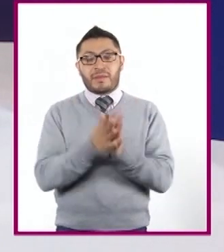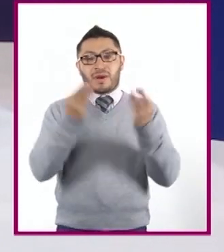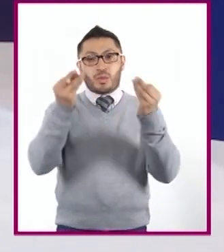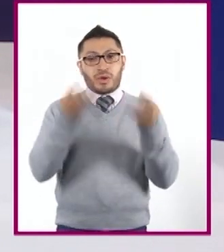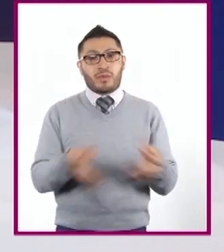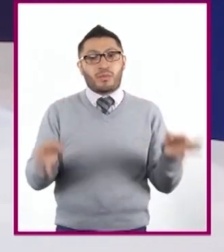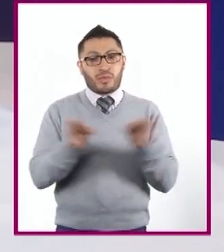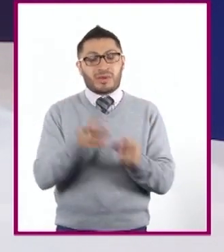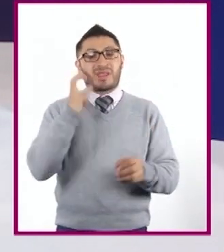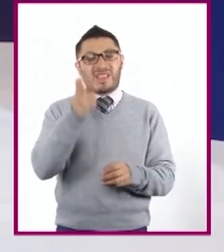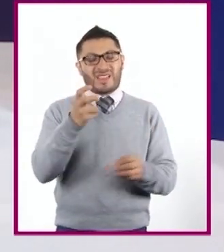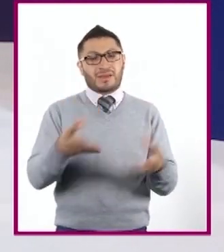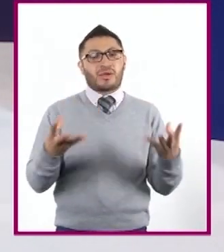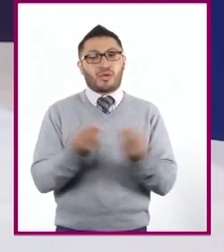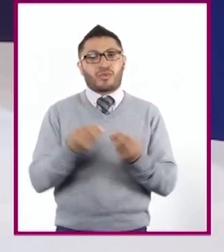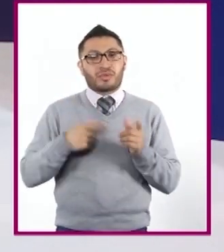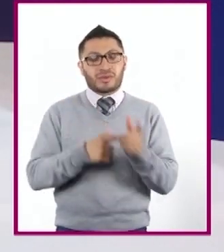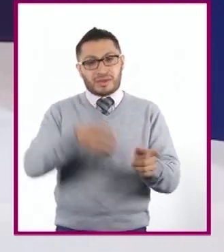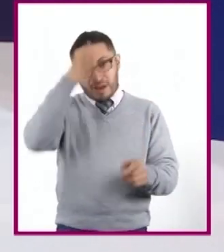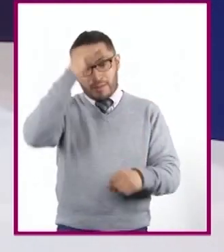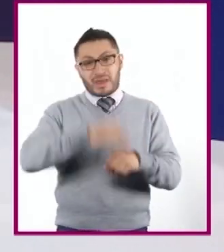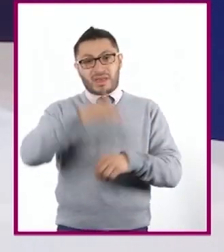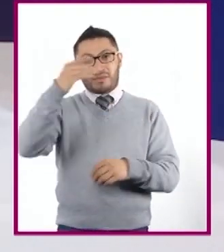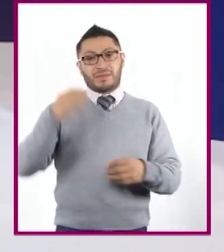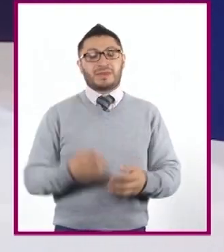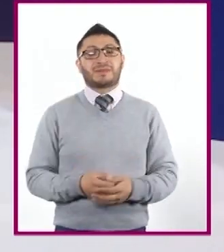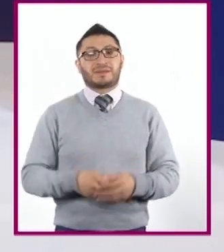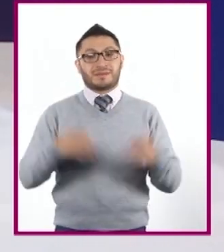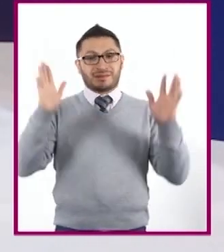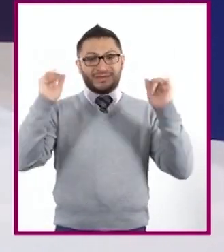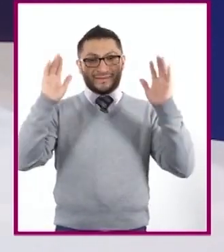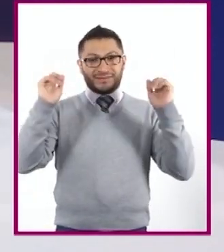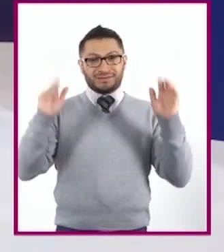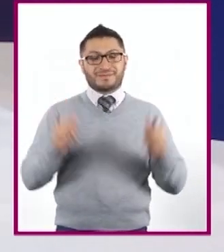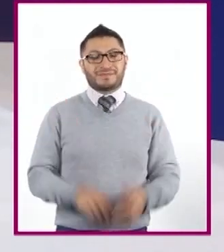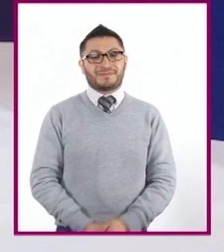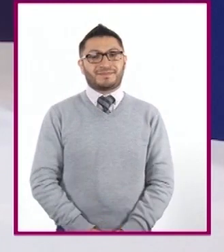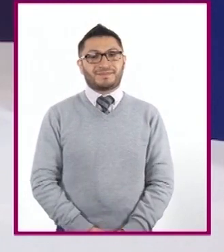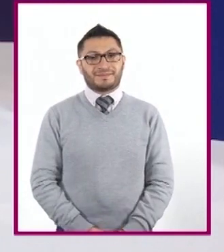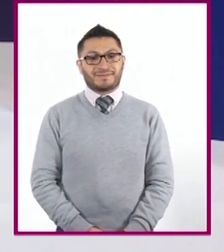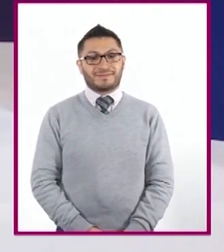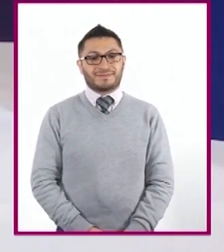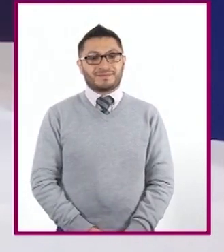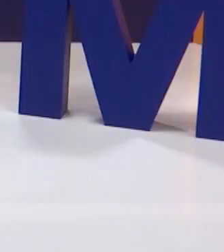porque juntos aprendemos más. ¡Hasta la próxima!